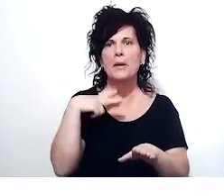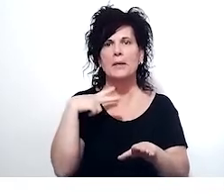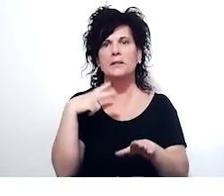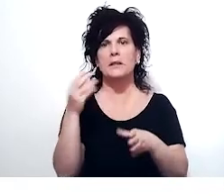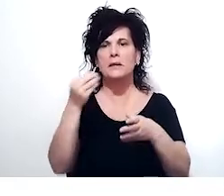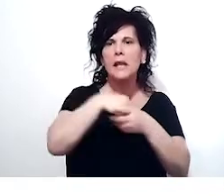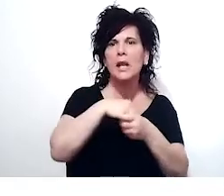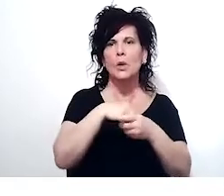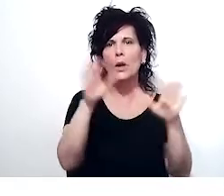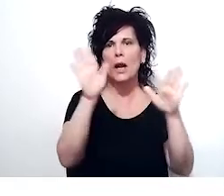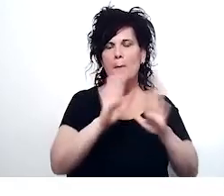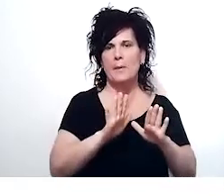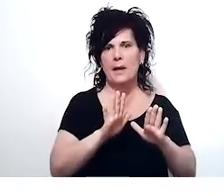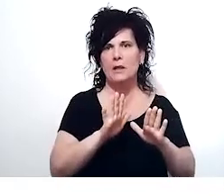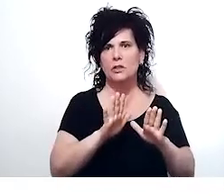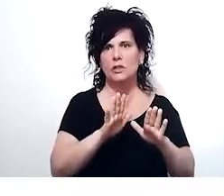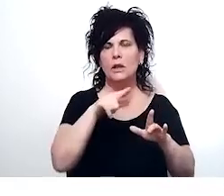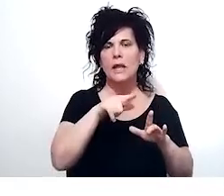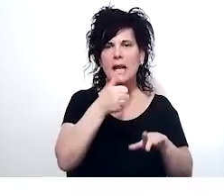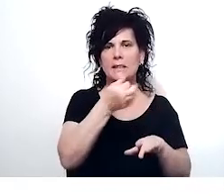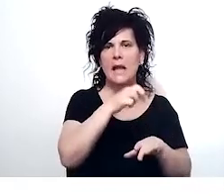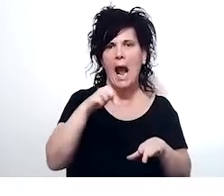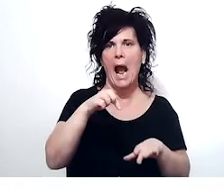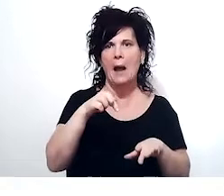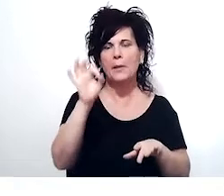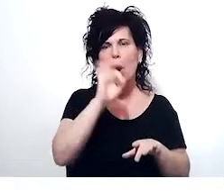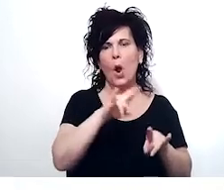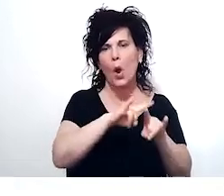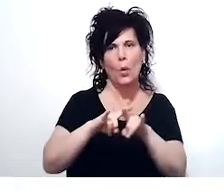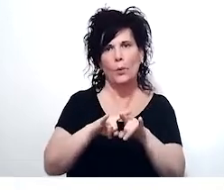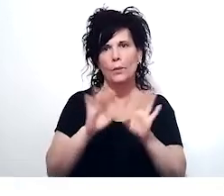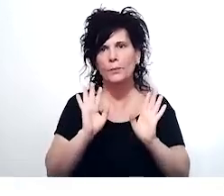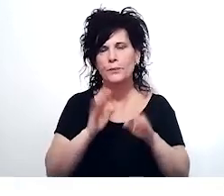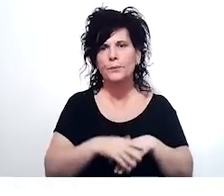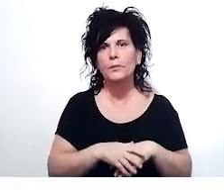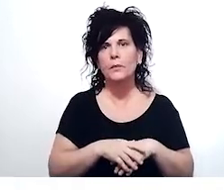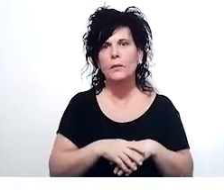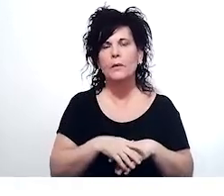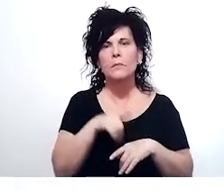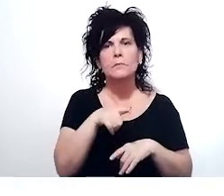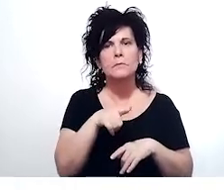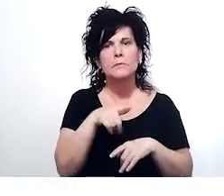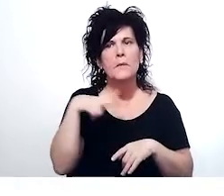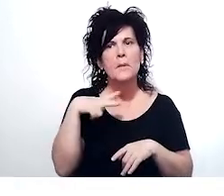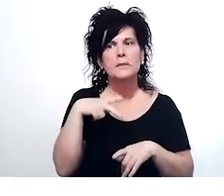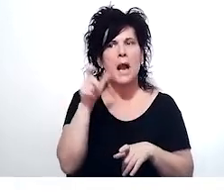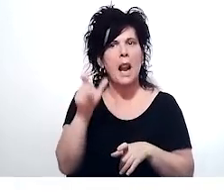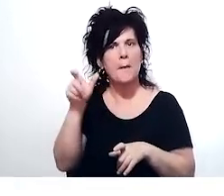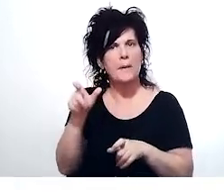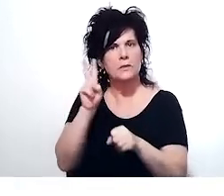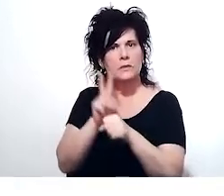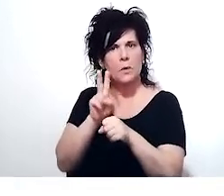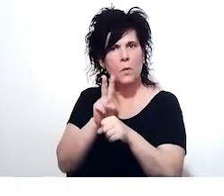el impacto que ese software o que esa aplicación o que esa plataforma va a tener en la privacidad de los individuos y en